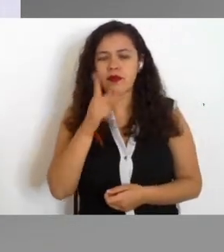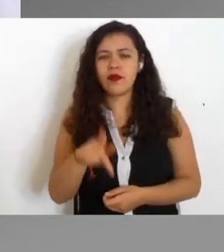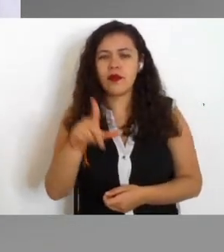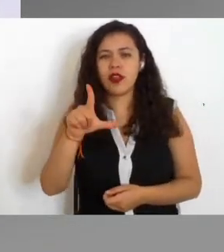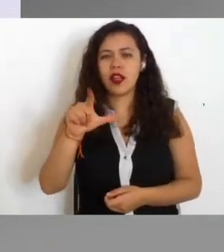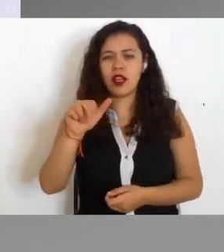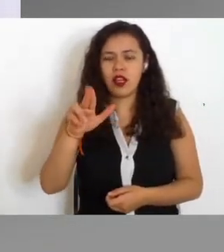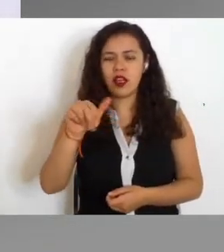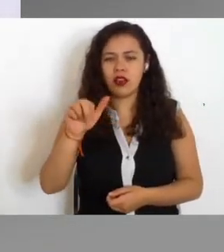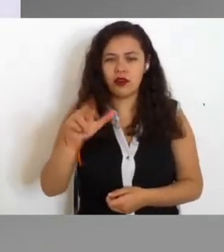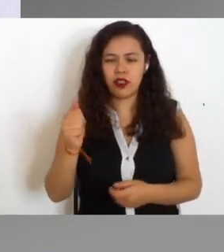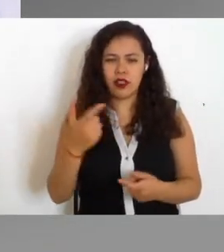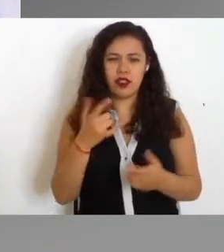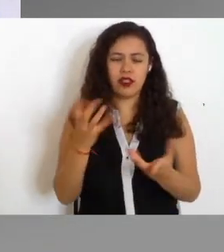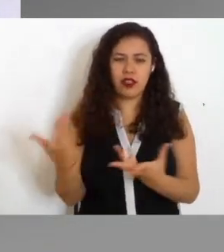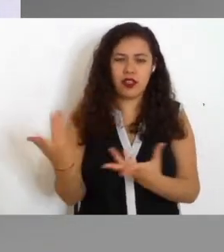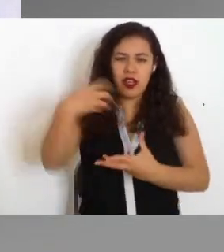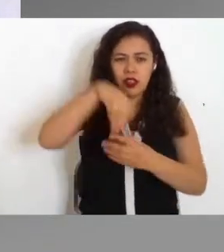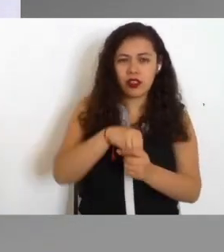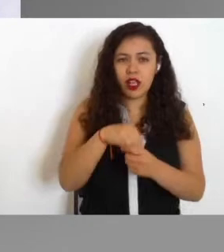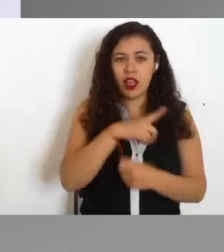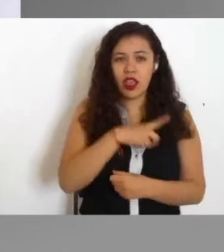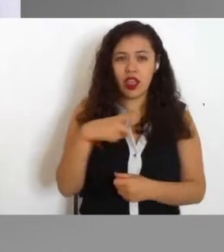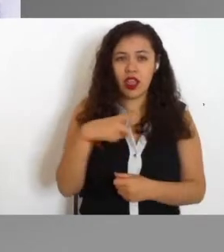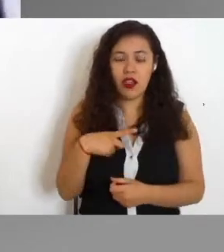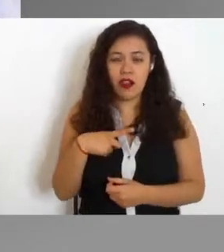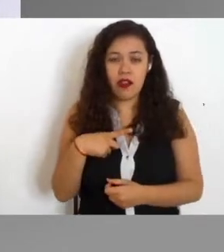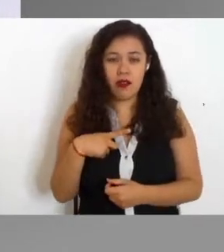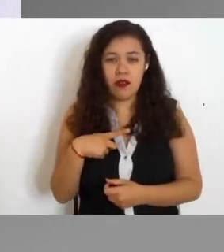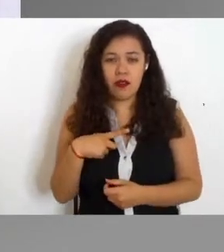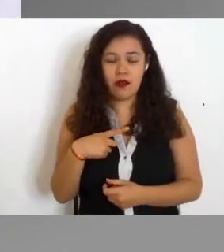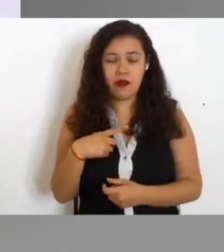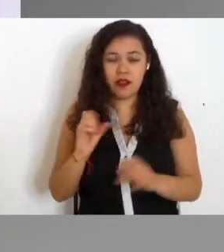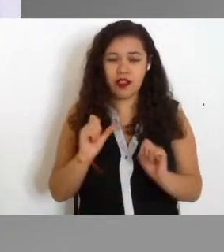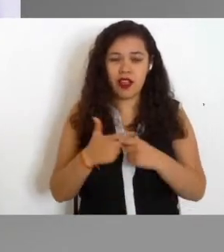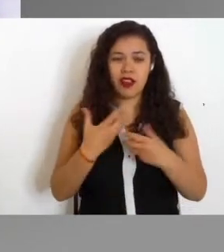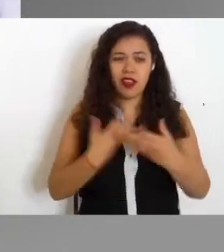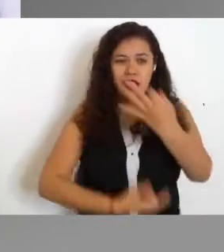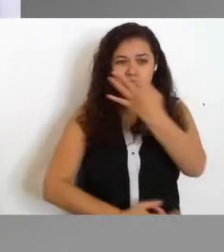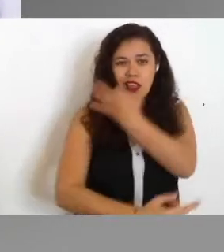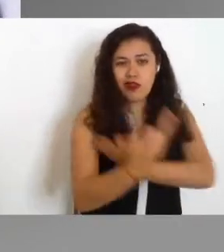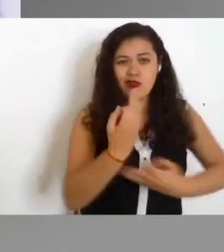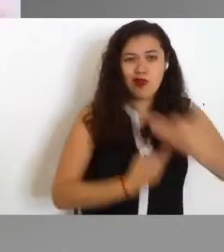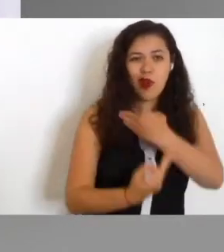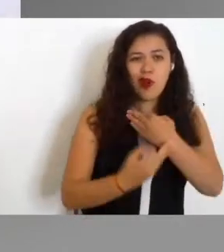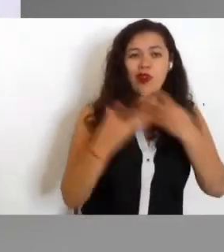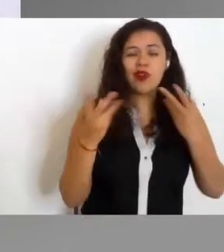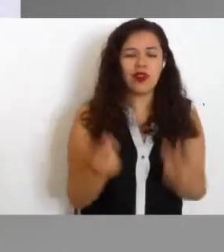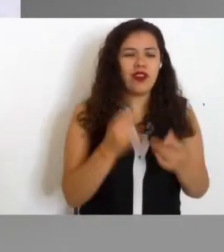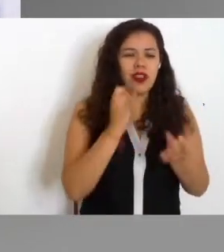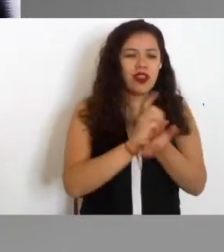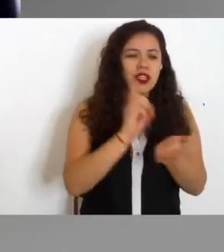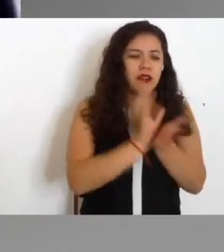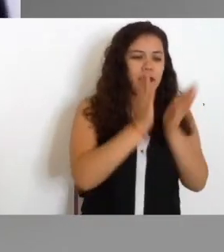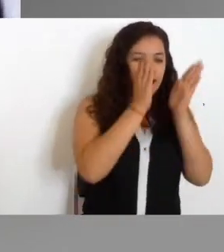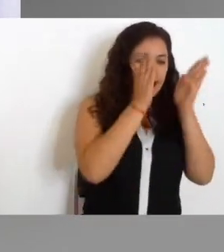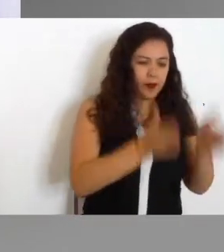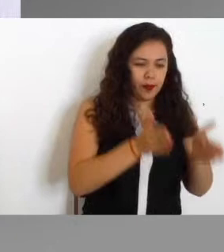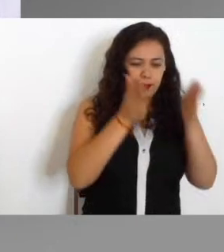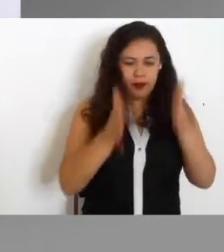la inclusión en realidad tendríamos que hablar ya de un todo, no de dividir a la discapacidad y a las